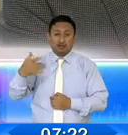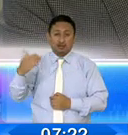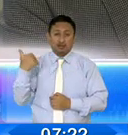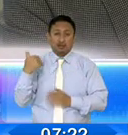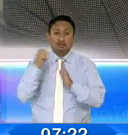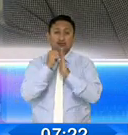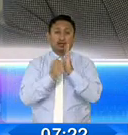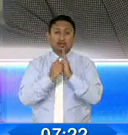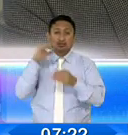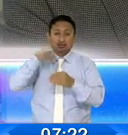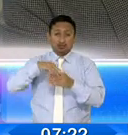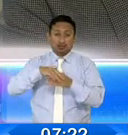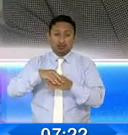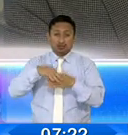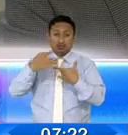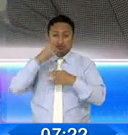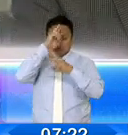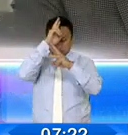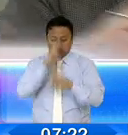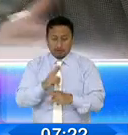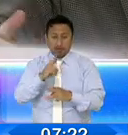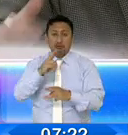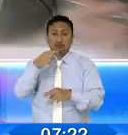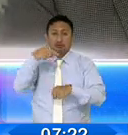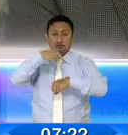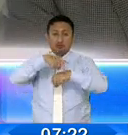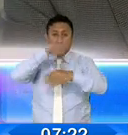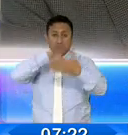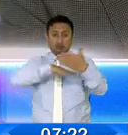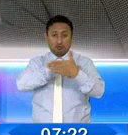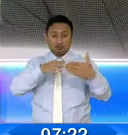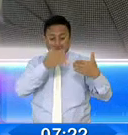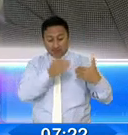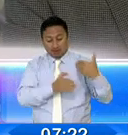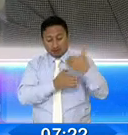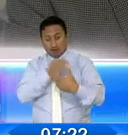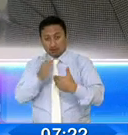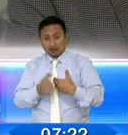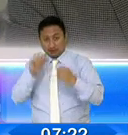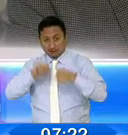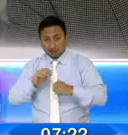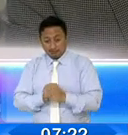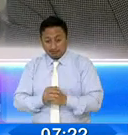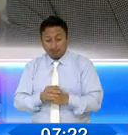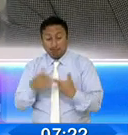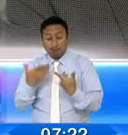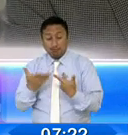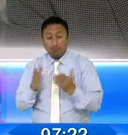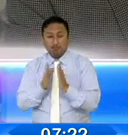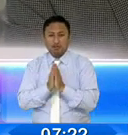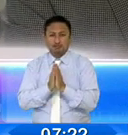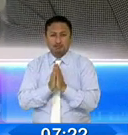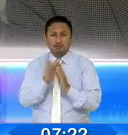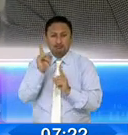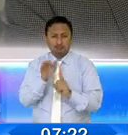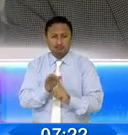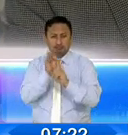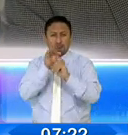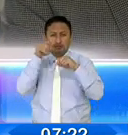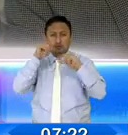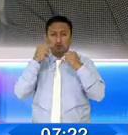que cumplir una agenda electoral. Exacto. Y hay un pedido exclusivamente del Pachacuti